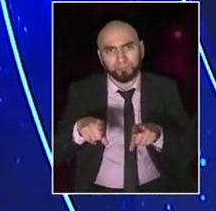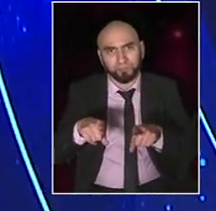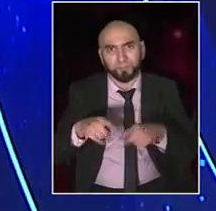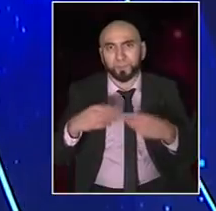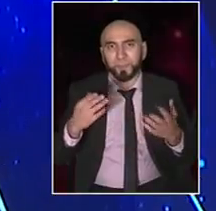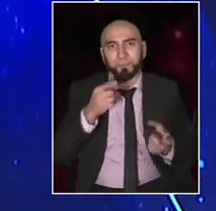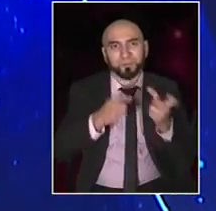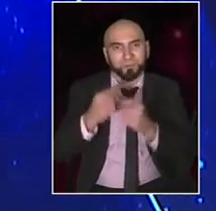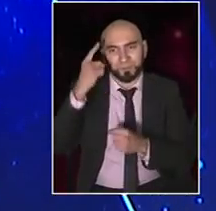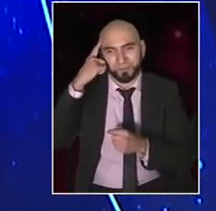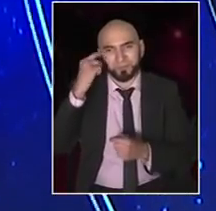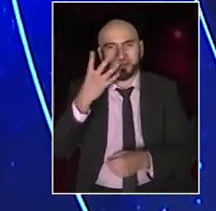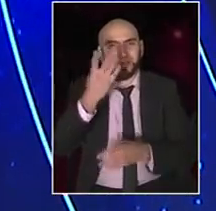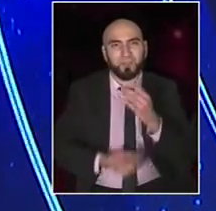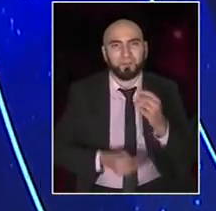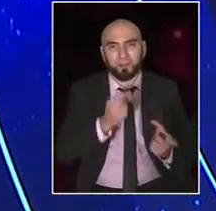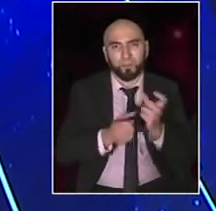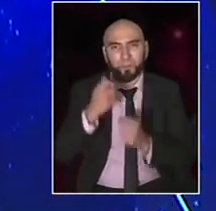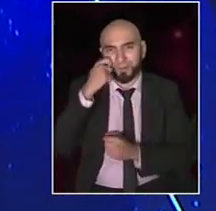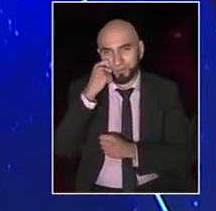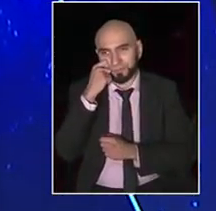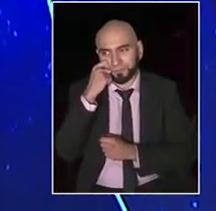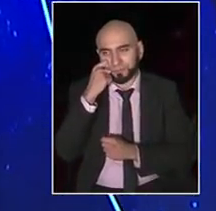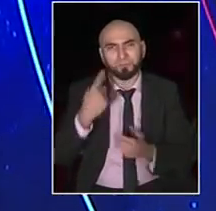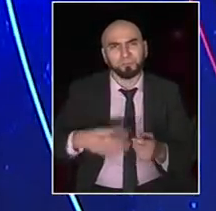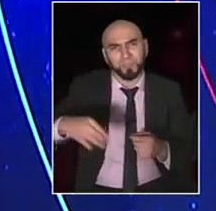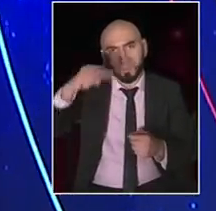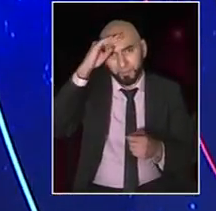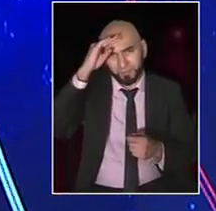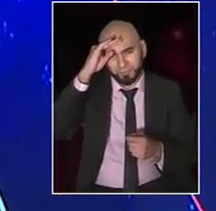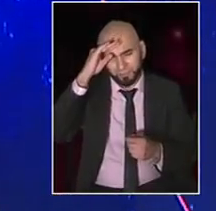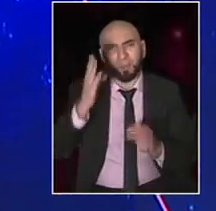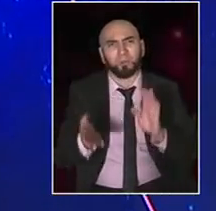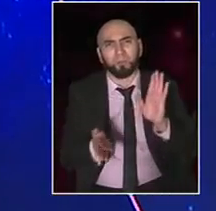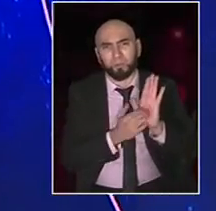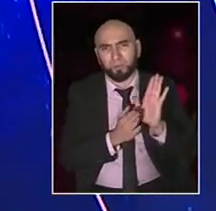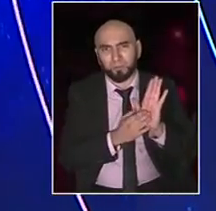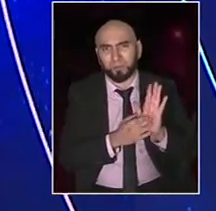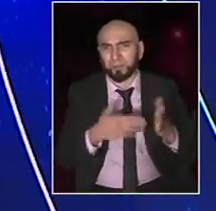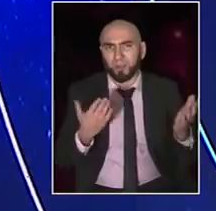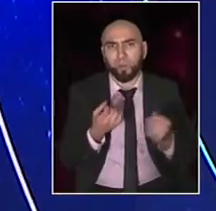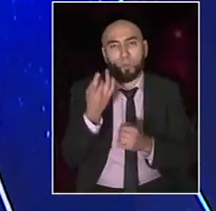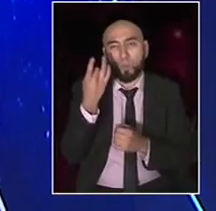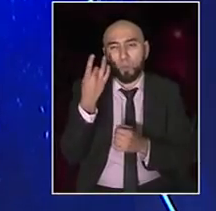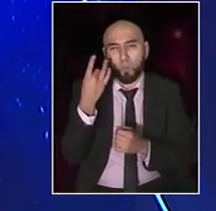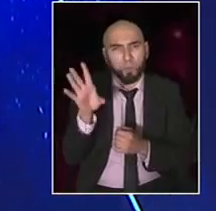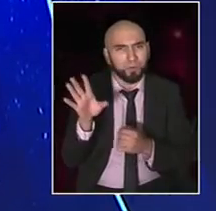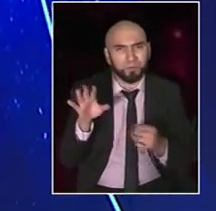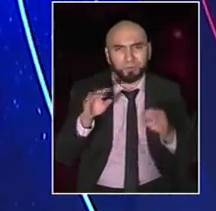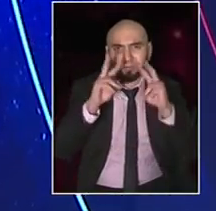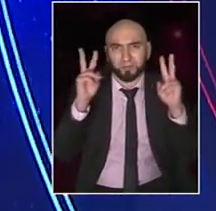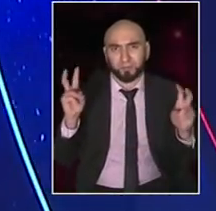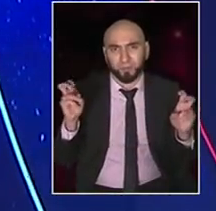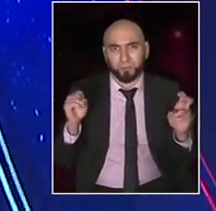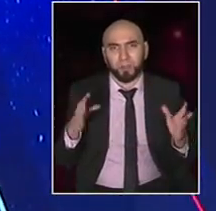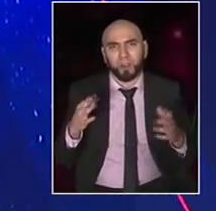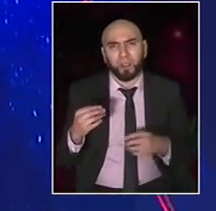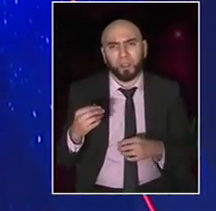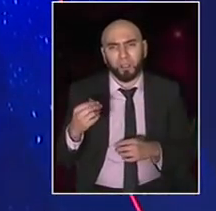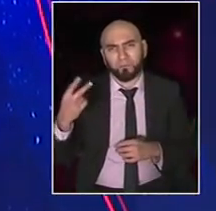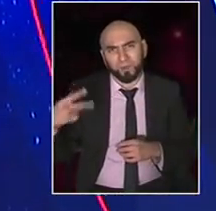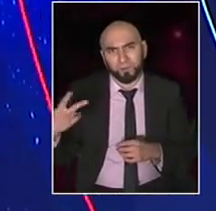exterminio de la humanidad. La experiencia nos demuestra que la única alternativa para capitalizar el valor de esas revoluciones